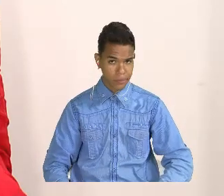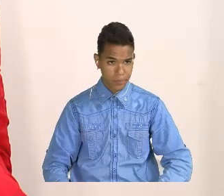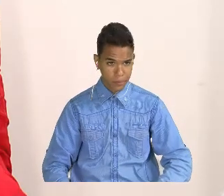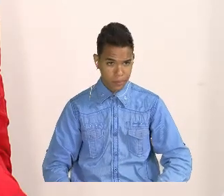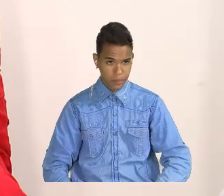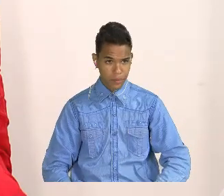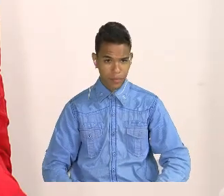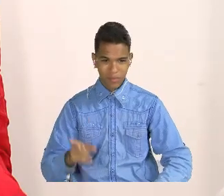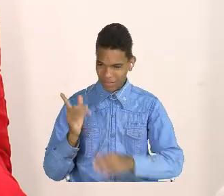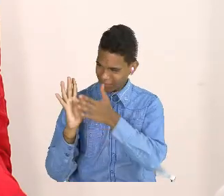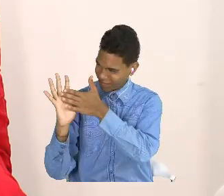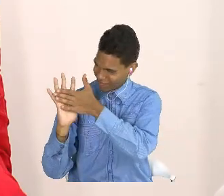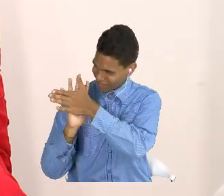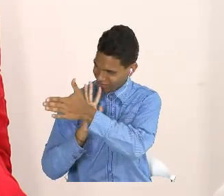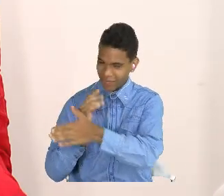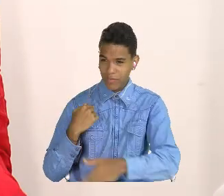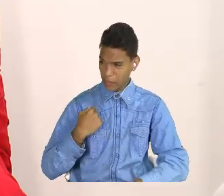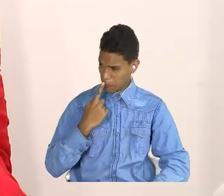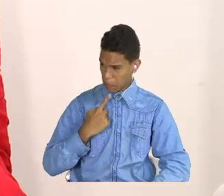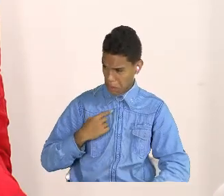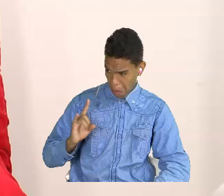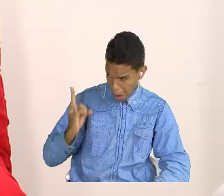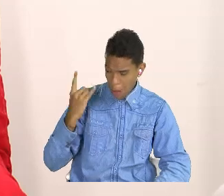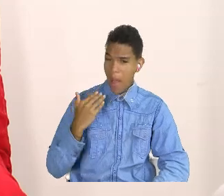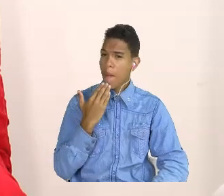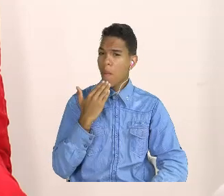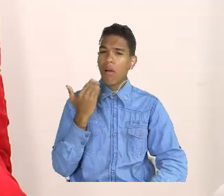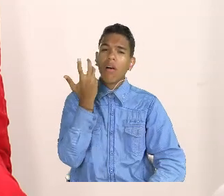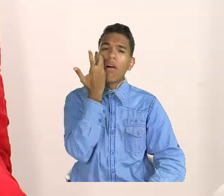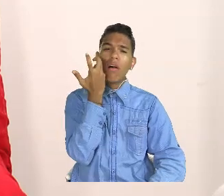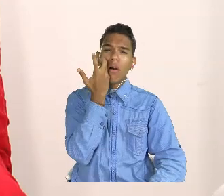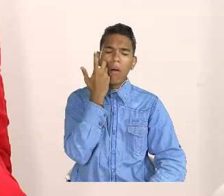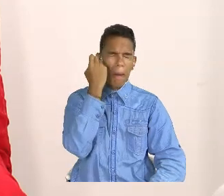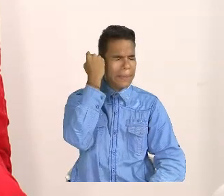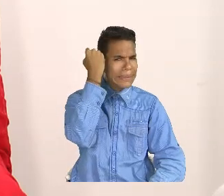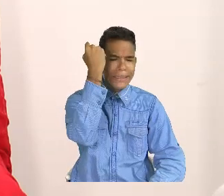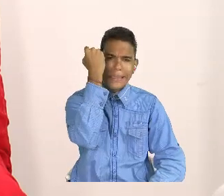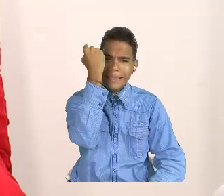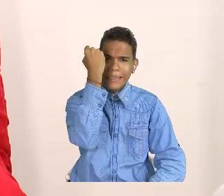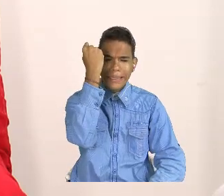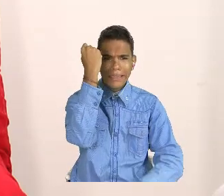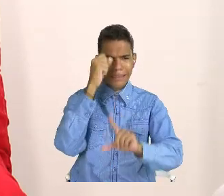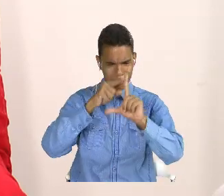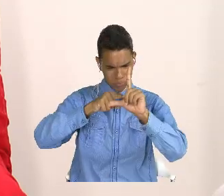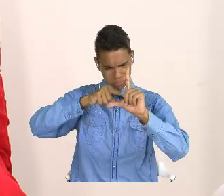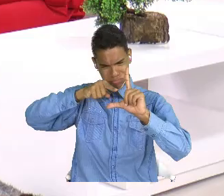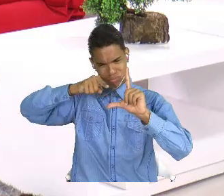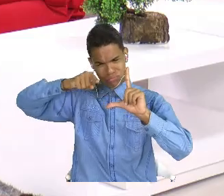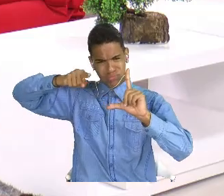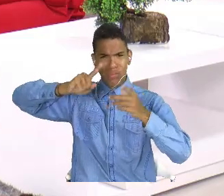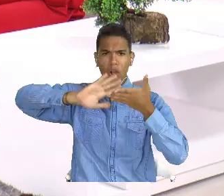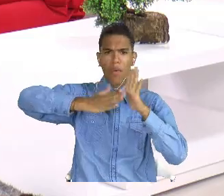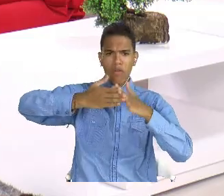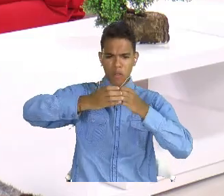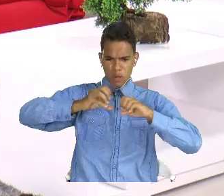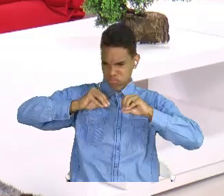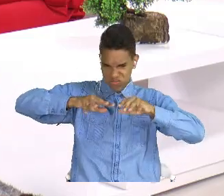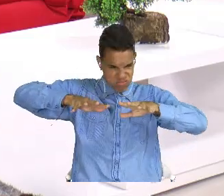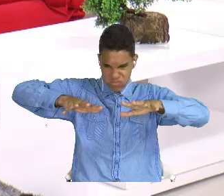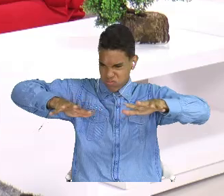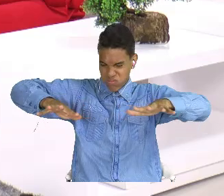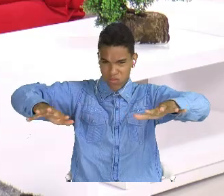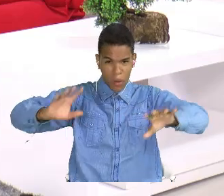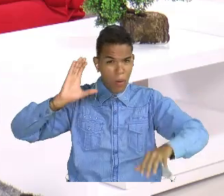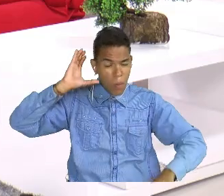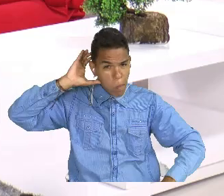decir que la diabetes es una de las enfermedades que más está atacando la comunidad actualmente? La diabetes, como lo dije,